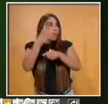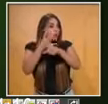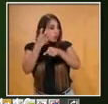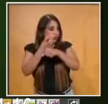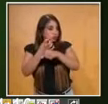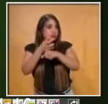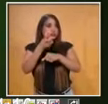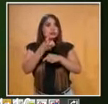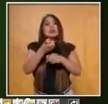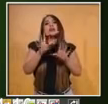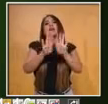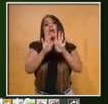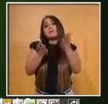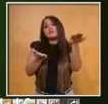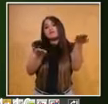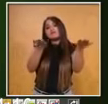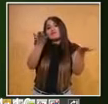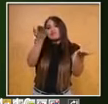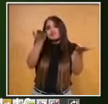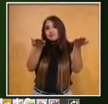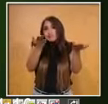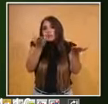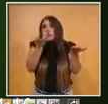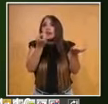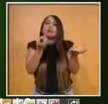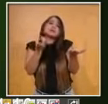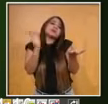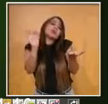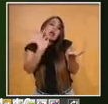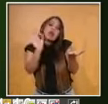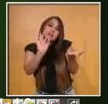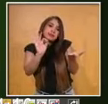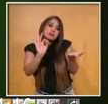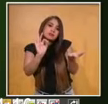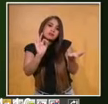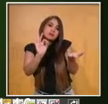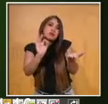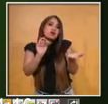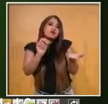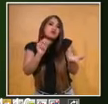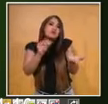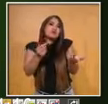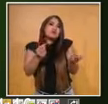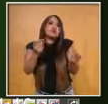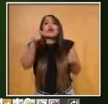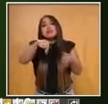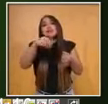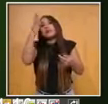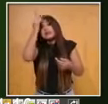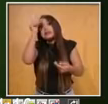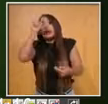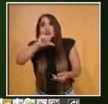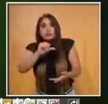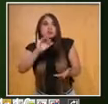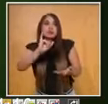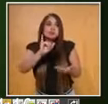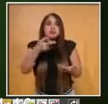también fracciones equivalentes, aunque no sea un contenido propiamente que vayas a ver en este momento. También es importante que lo vayas